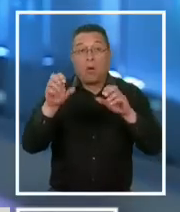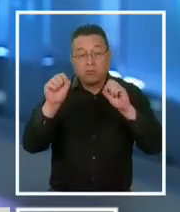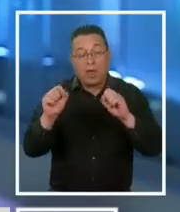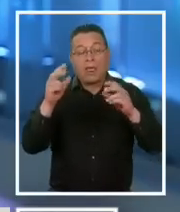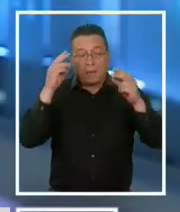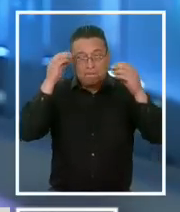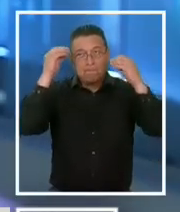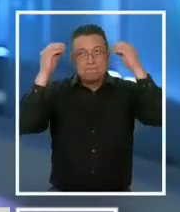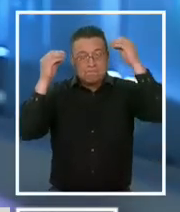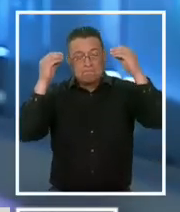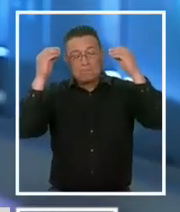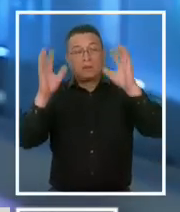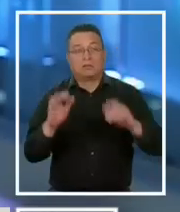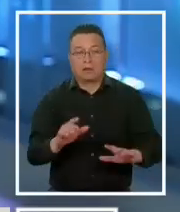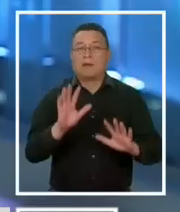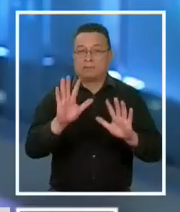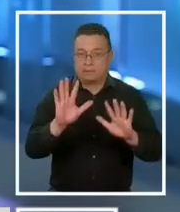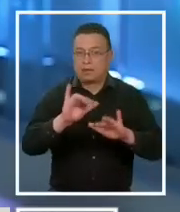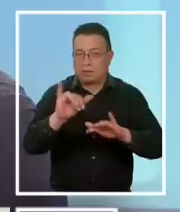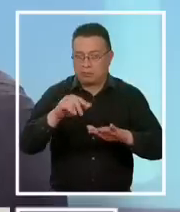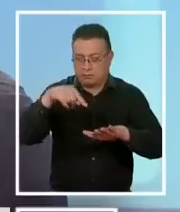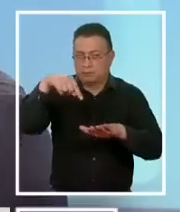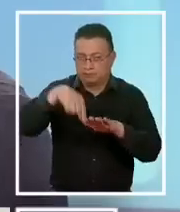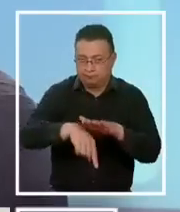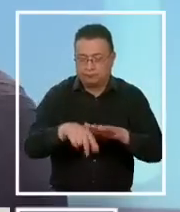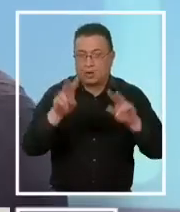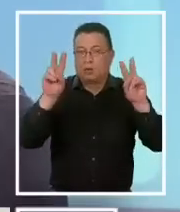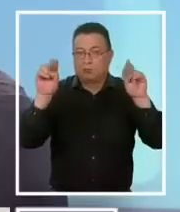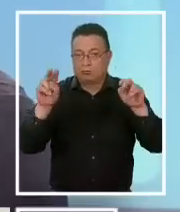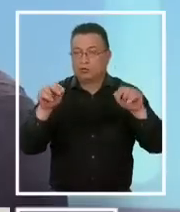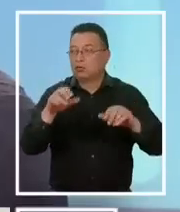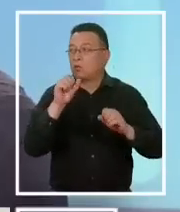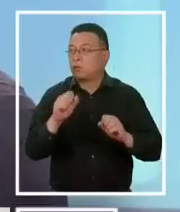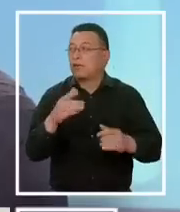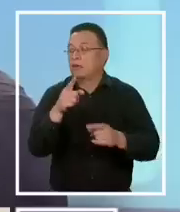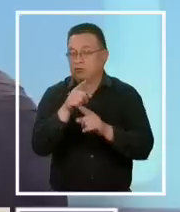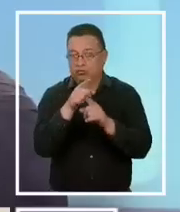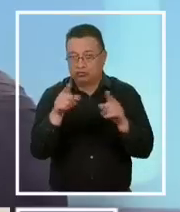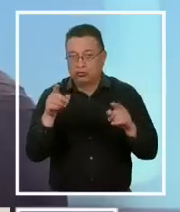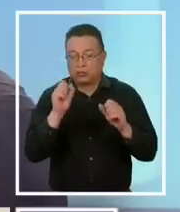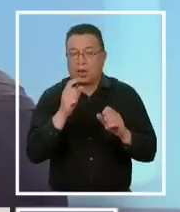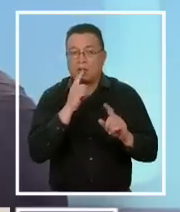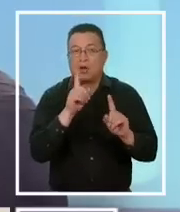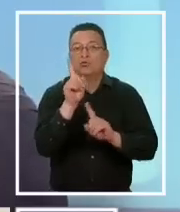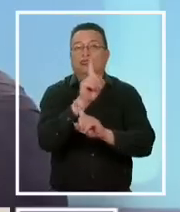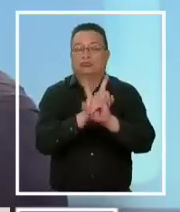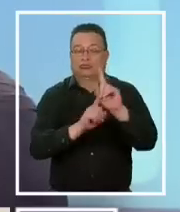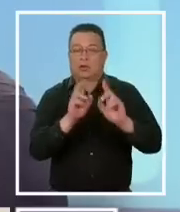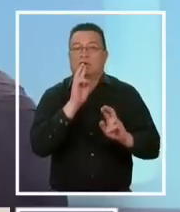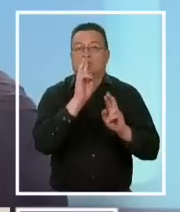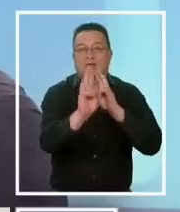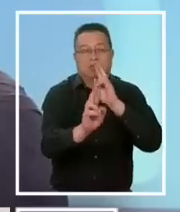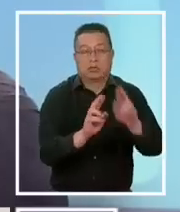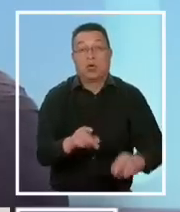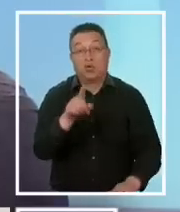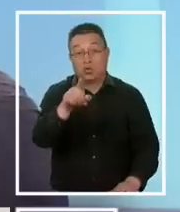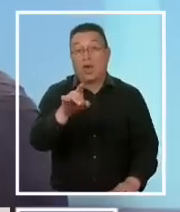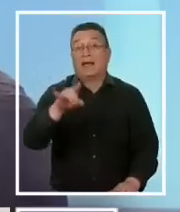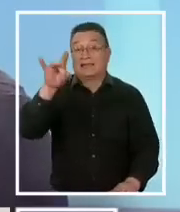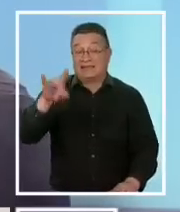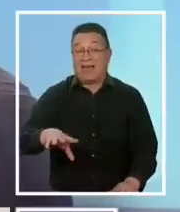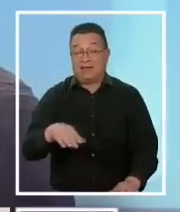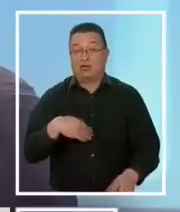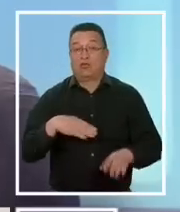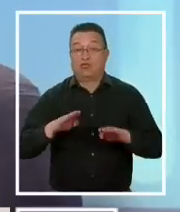hacer alguna alguna cuestión ya vamos a ir a esas razones algunas de ellas para que usted pueda cierto es contraargumentar pero usted sabía que